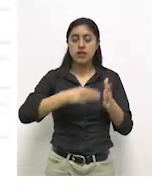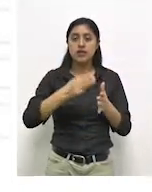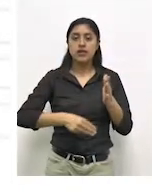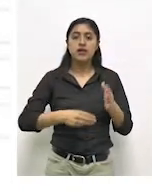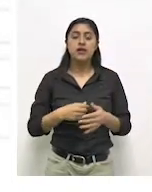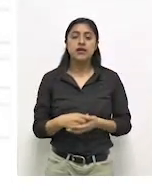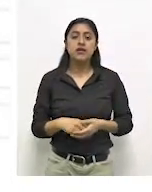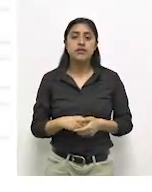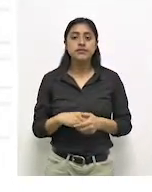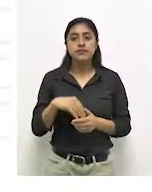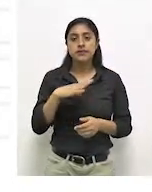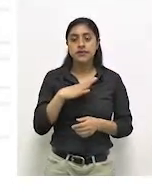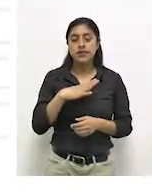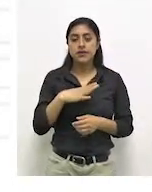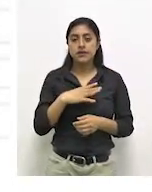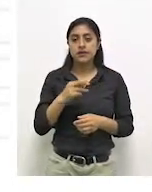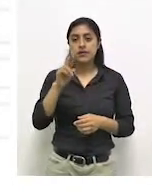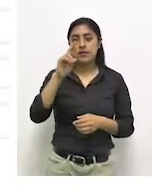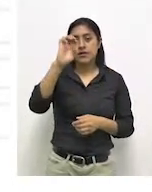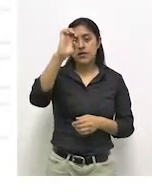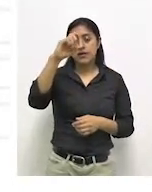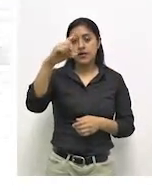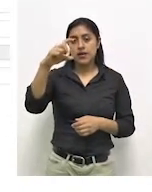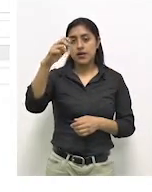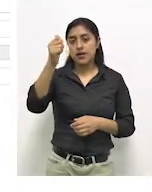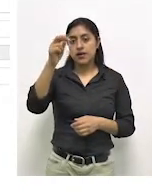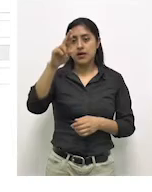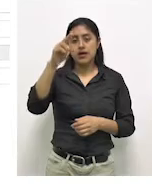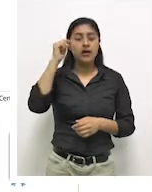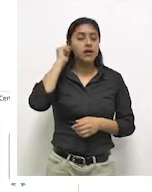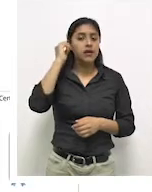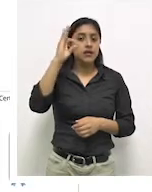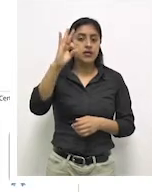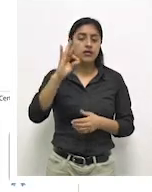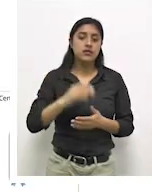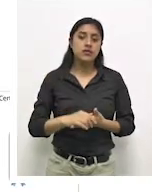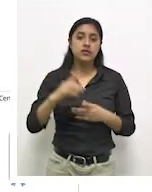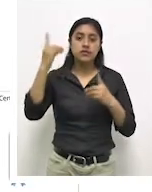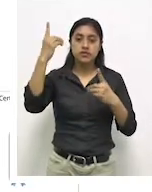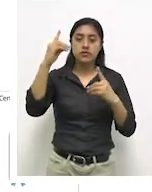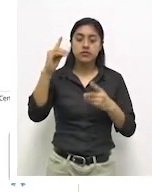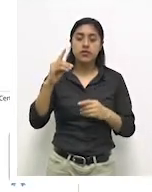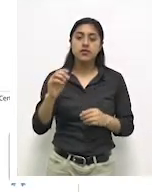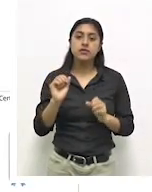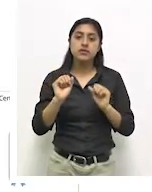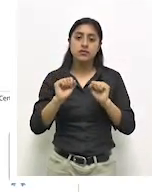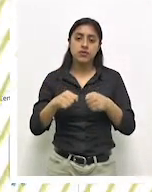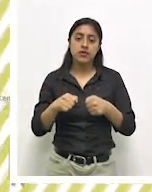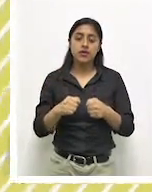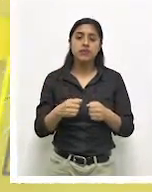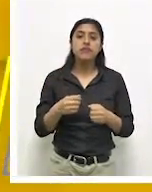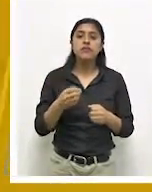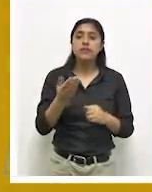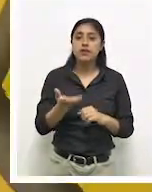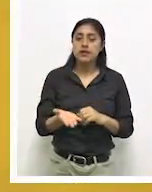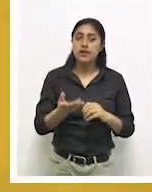o crédito y cada gestión en línea tiene un recargo adicional. Los documentos que pueden ser solicitados